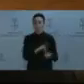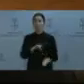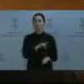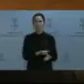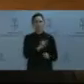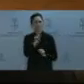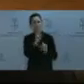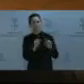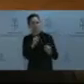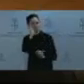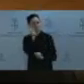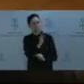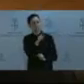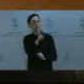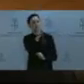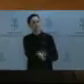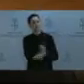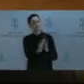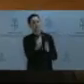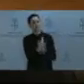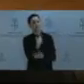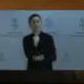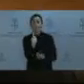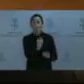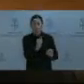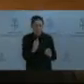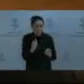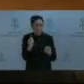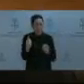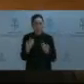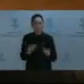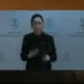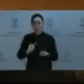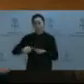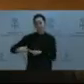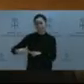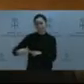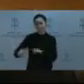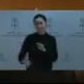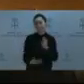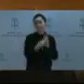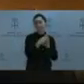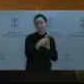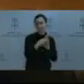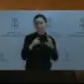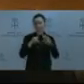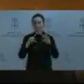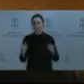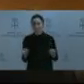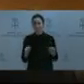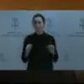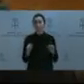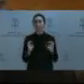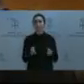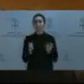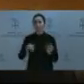había carencias y necesidades y que lo recogía el portal Asturmix. Es cierto, hay carencias y necesidades